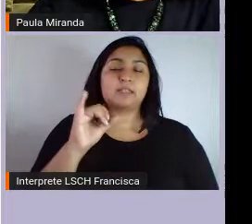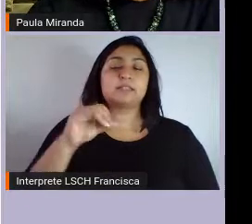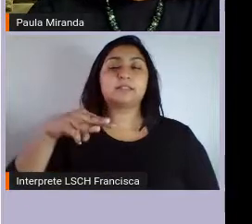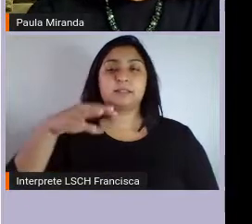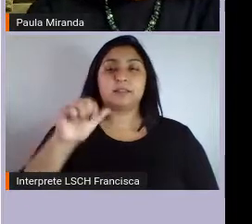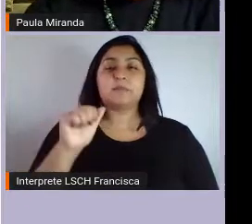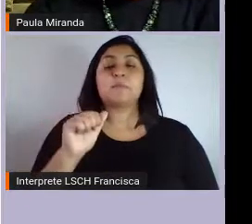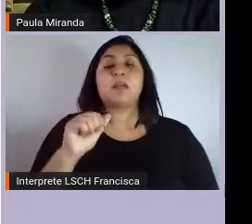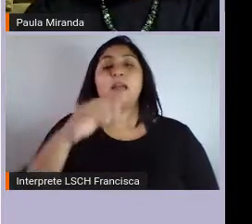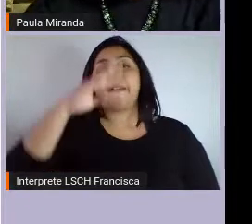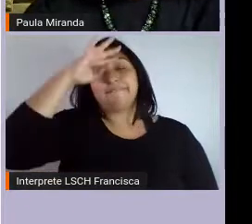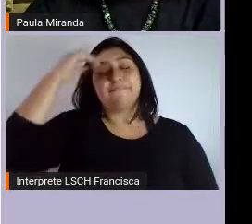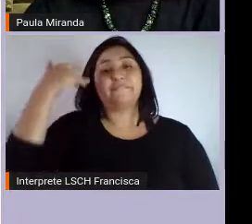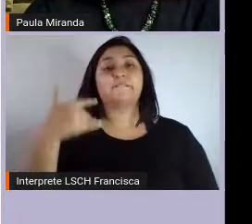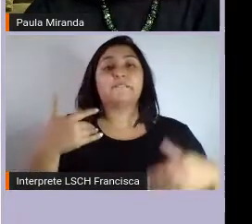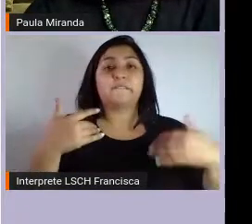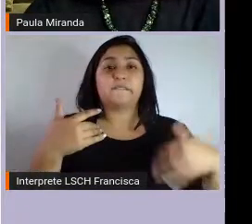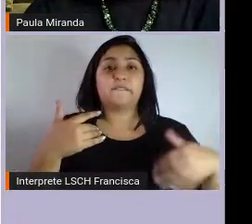Violeta pone